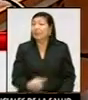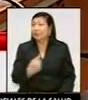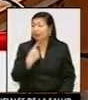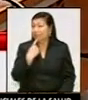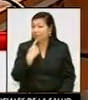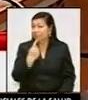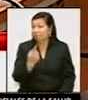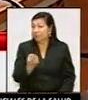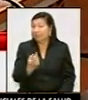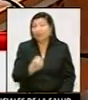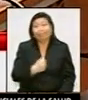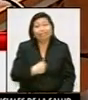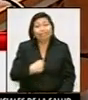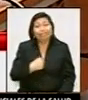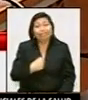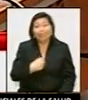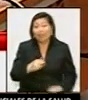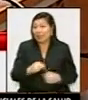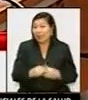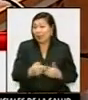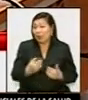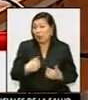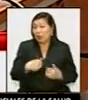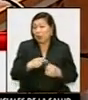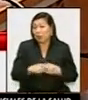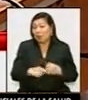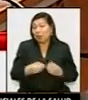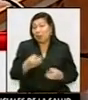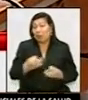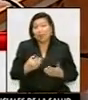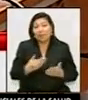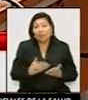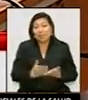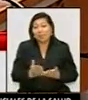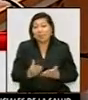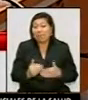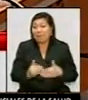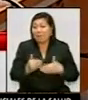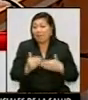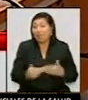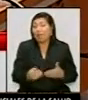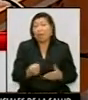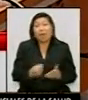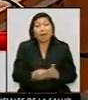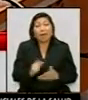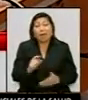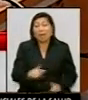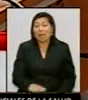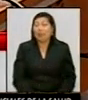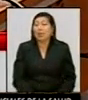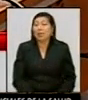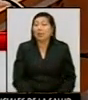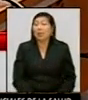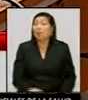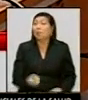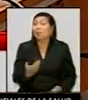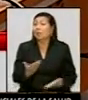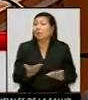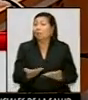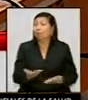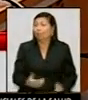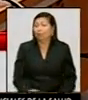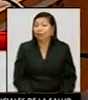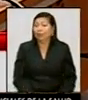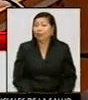lo que pasa lastimosamente a nivel nacional en nuestro país. La vía judicial es una vía larga, costosa, que muchas veces reproduce